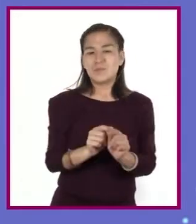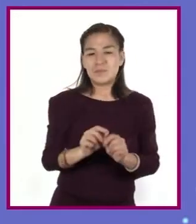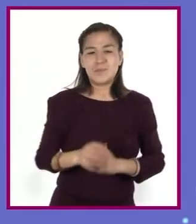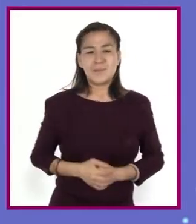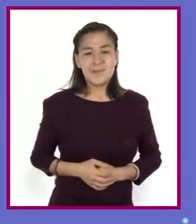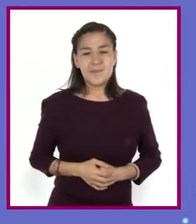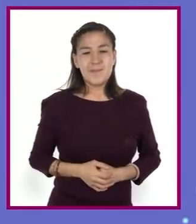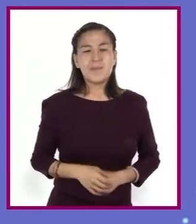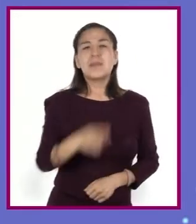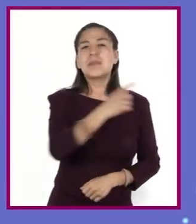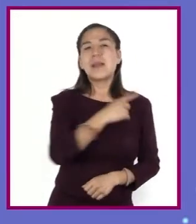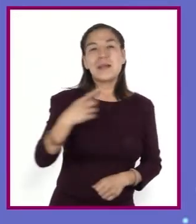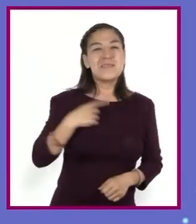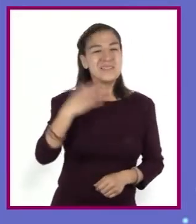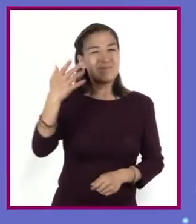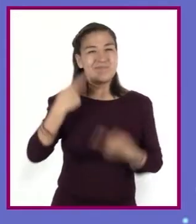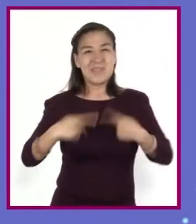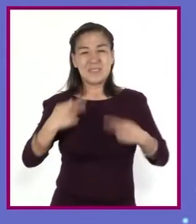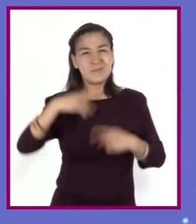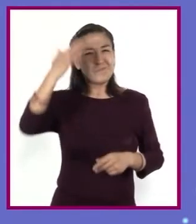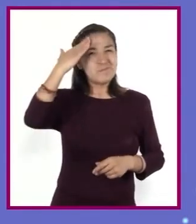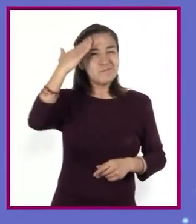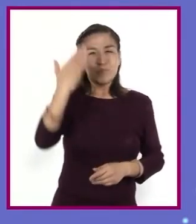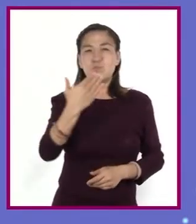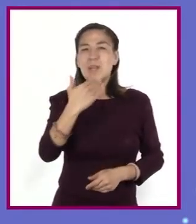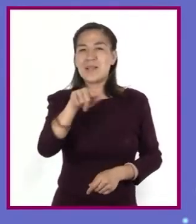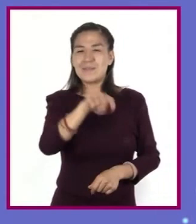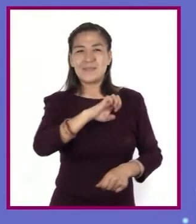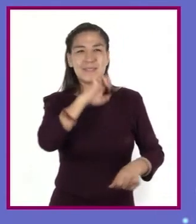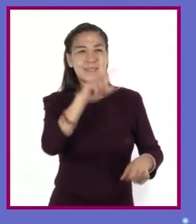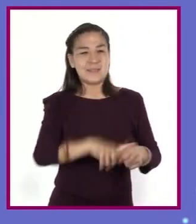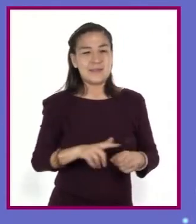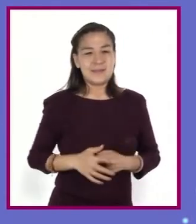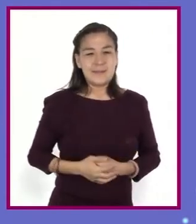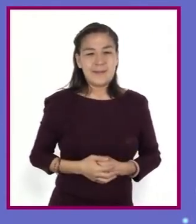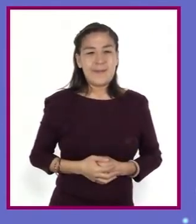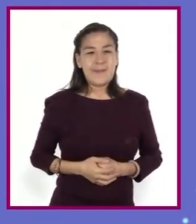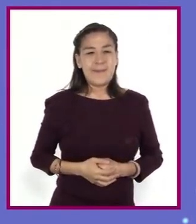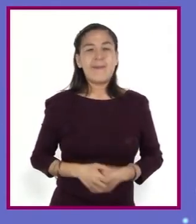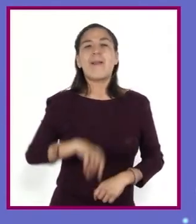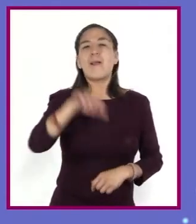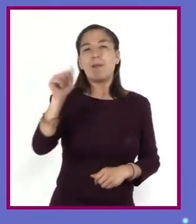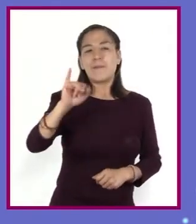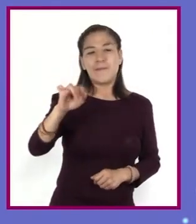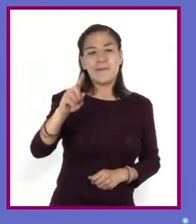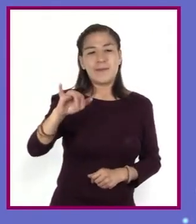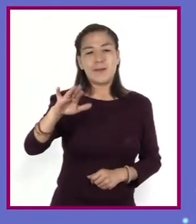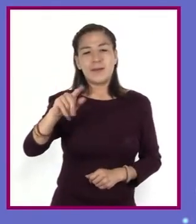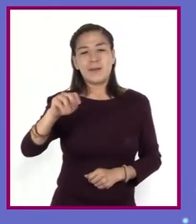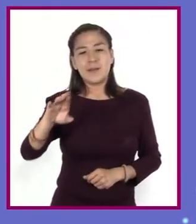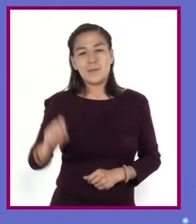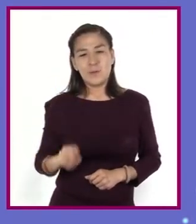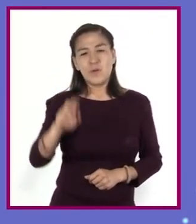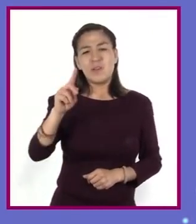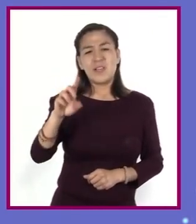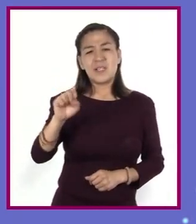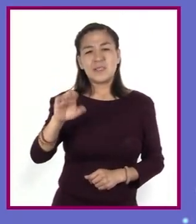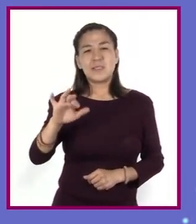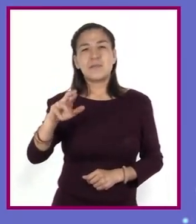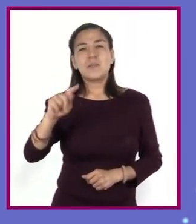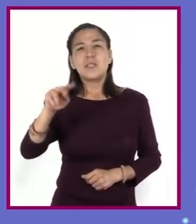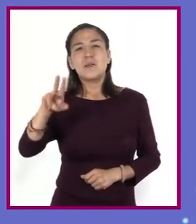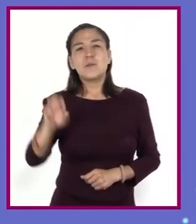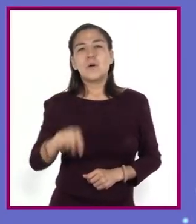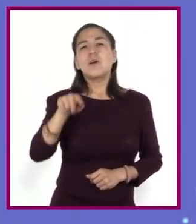ser preparados por especialistas en el tema. El otro tipo de resumen es el indicativo o descriptivo, que describe de